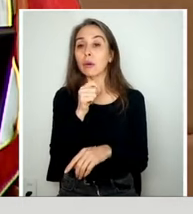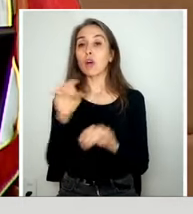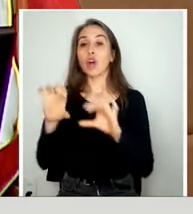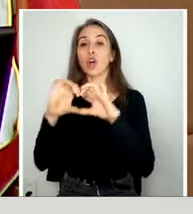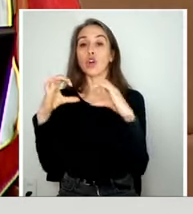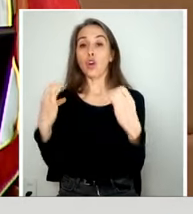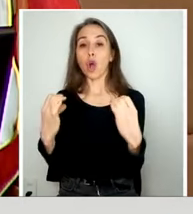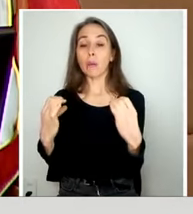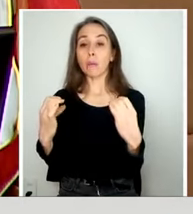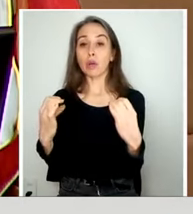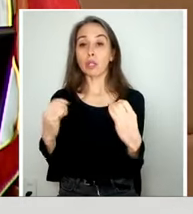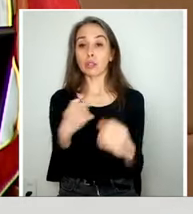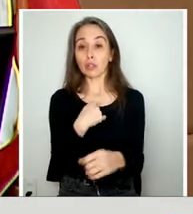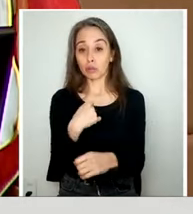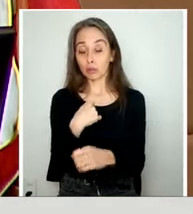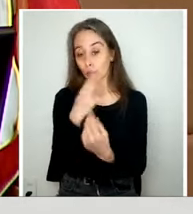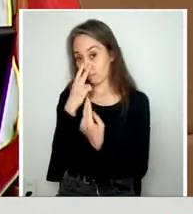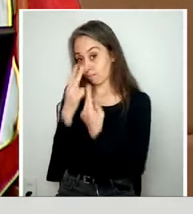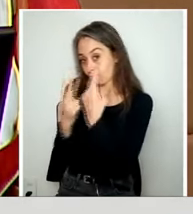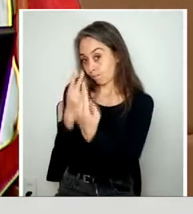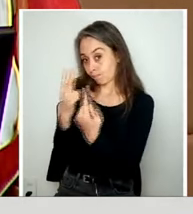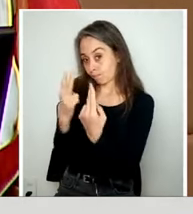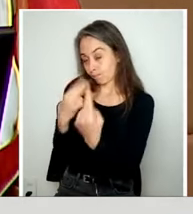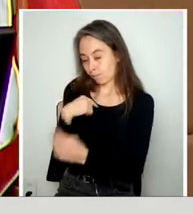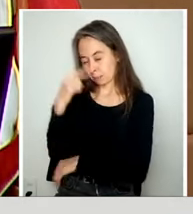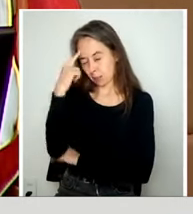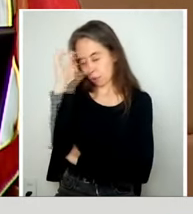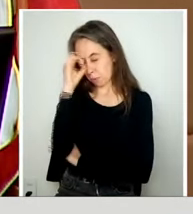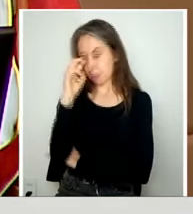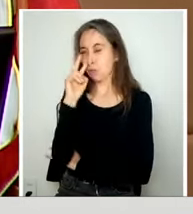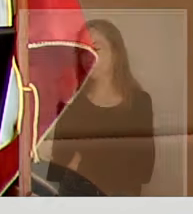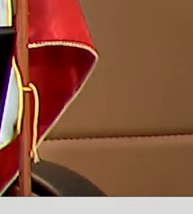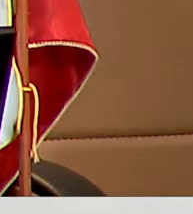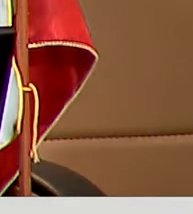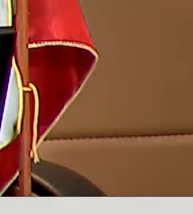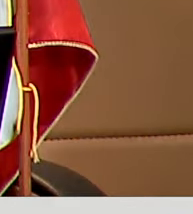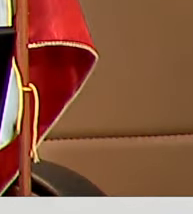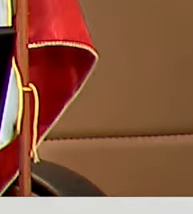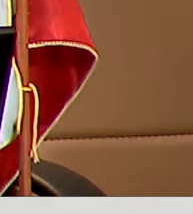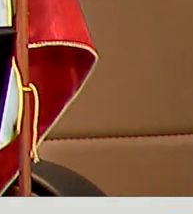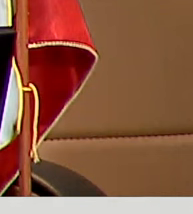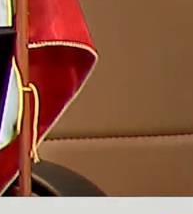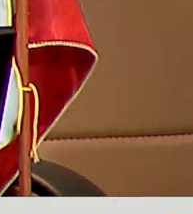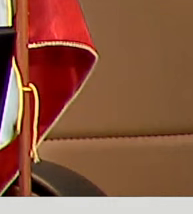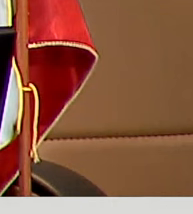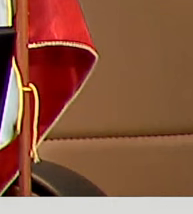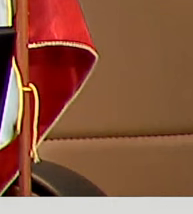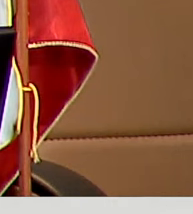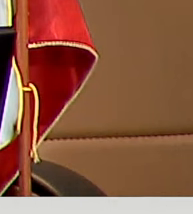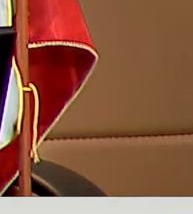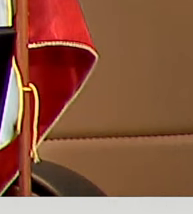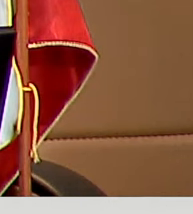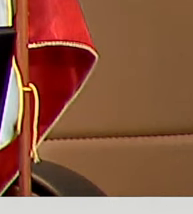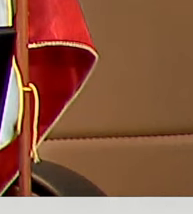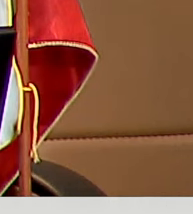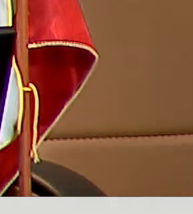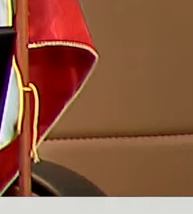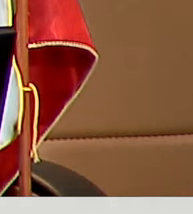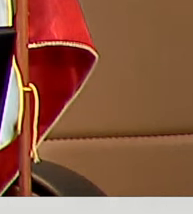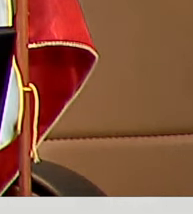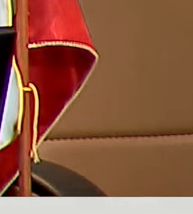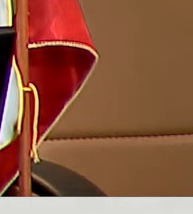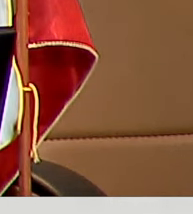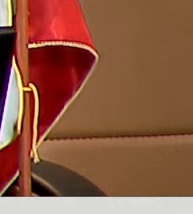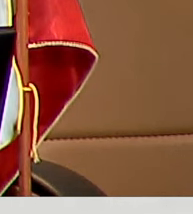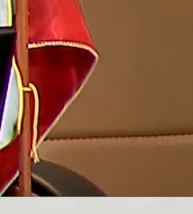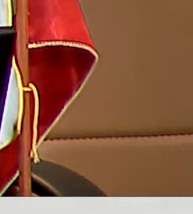a mí entender a mí a mi forma de ver son un llamado No quiero con